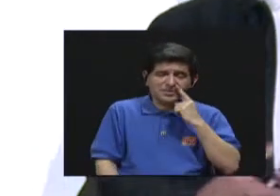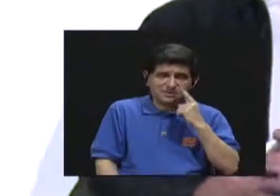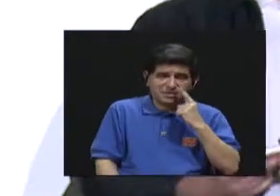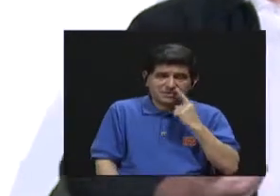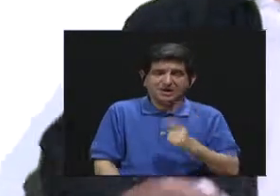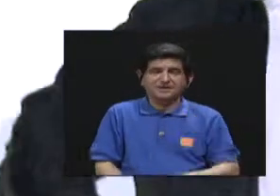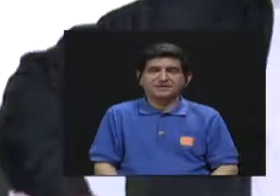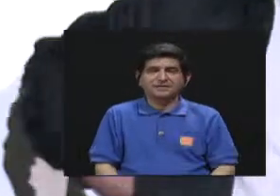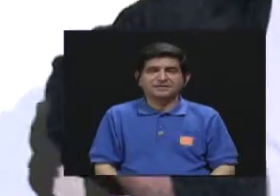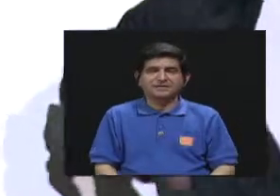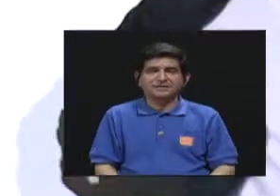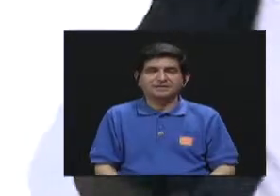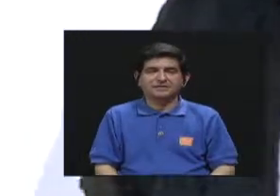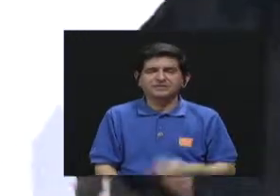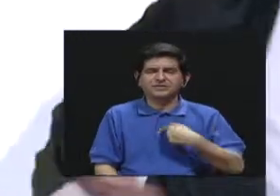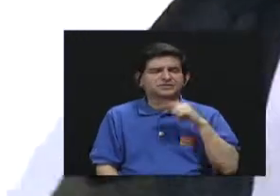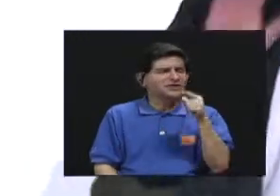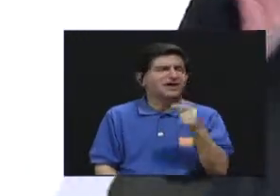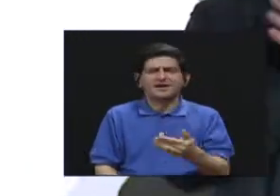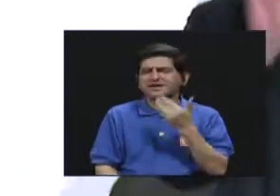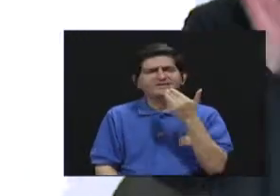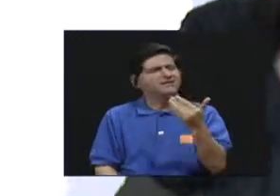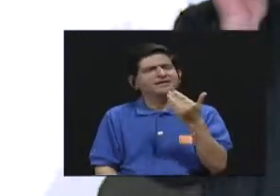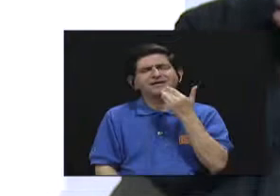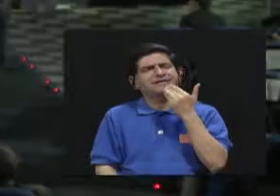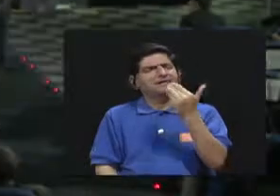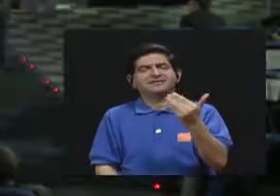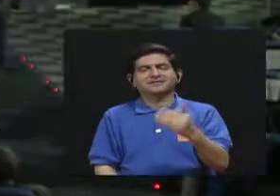a quien más le agradezco